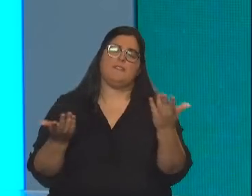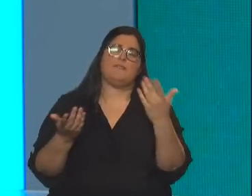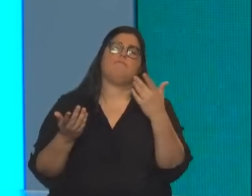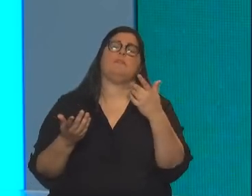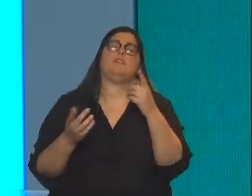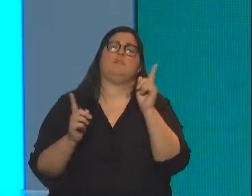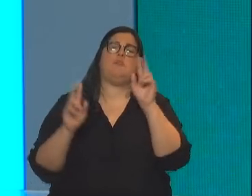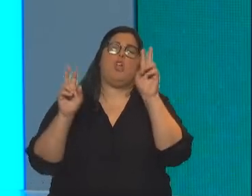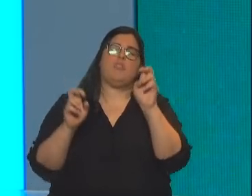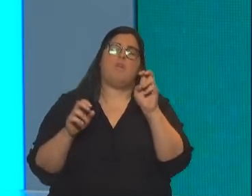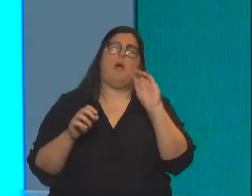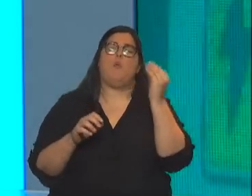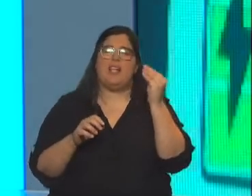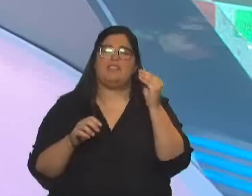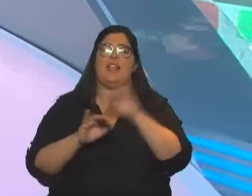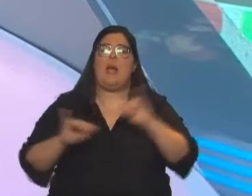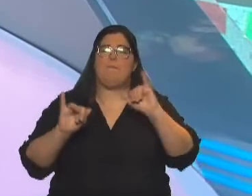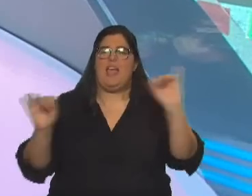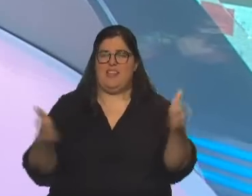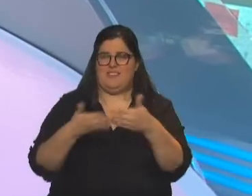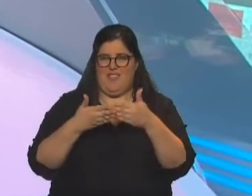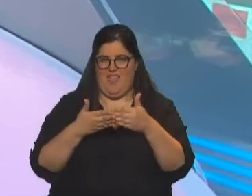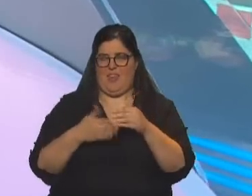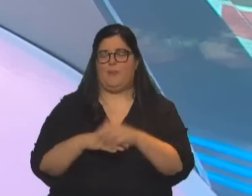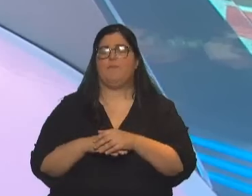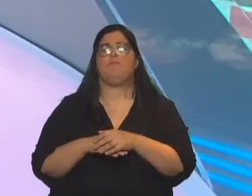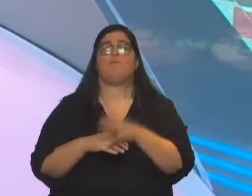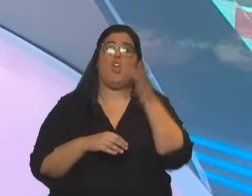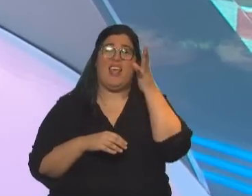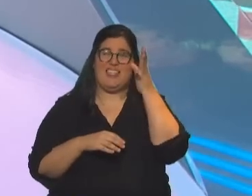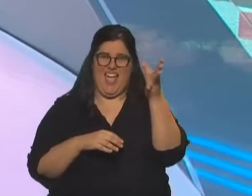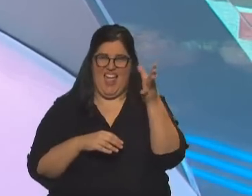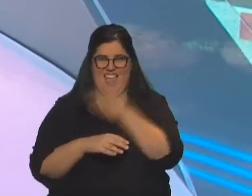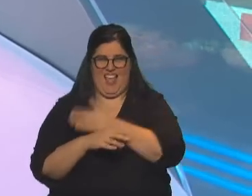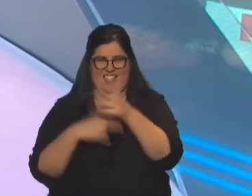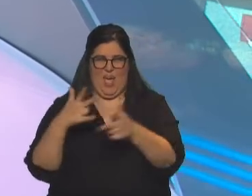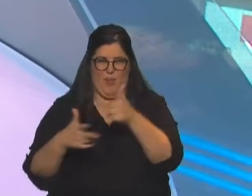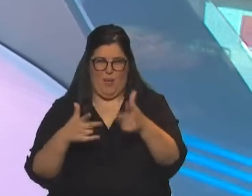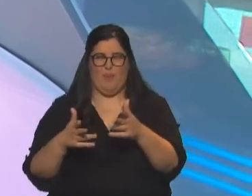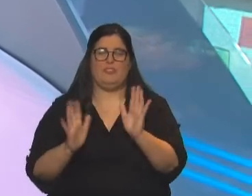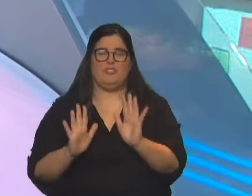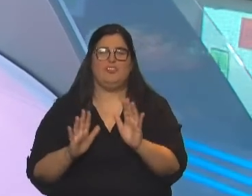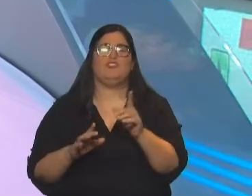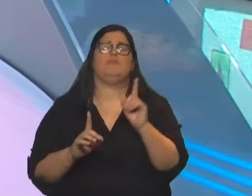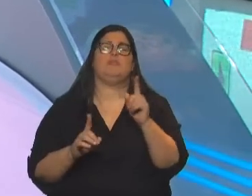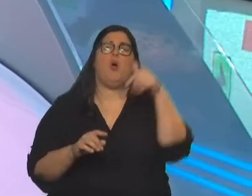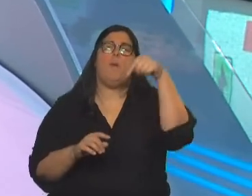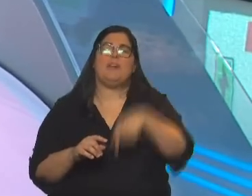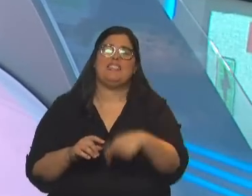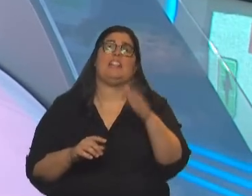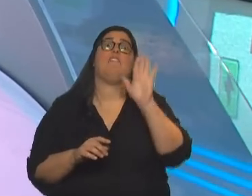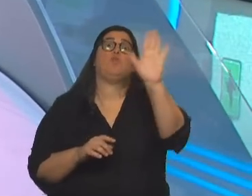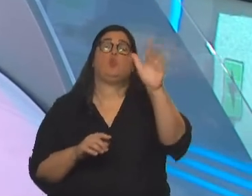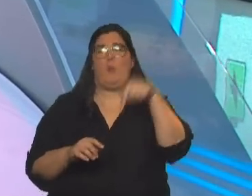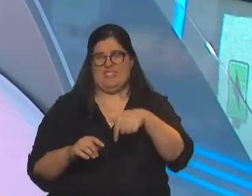tema de Brasil y con el cierre de campaña. Ever, bueno, la cuestión Italia, ¿no? Recién lo estábamos planteando, presente y futuro. El presente se sabe, lo que no